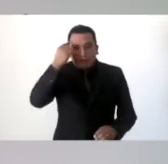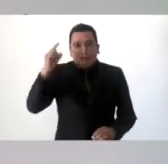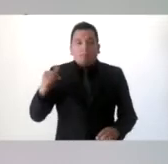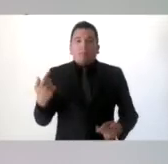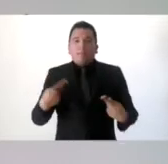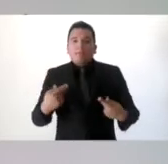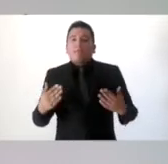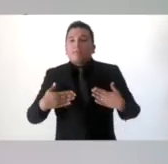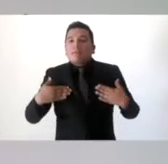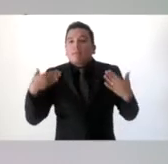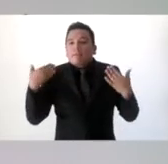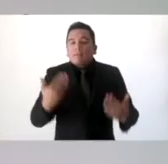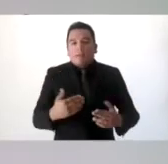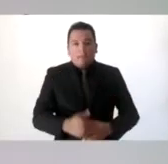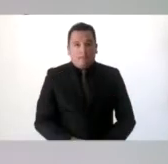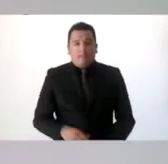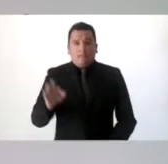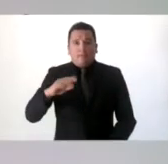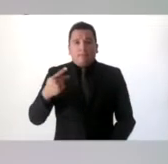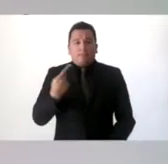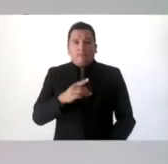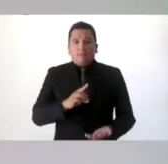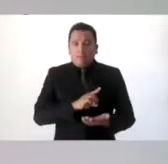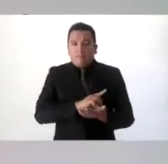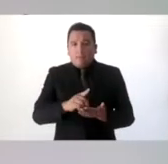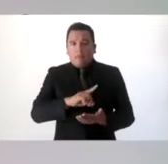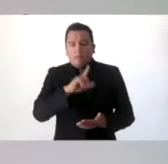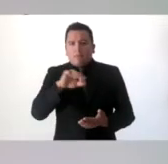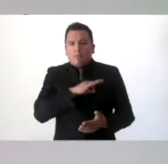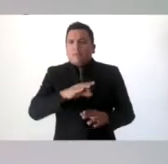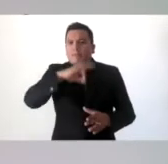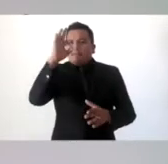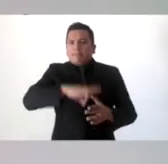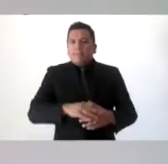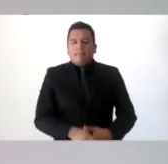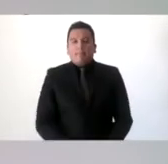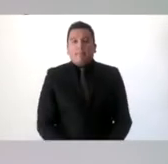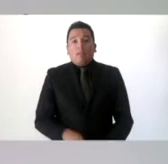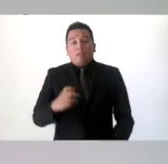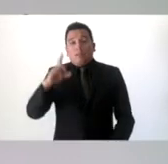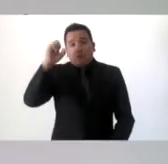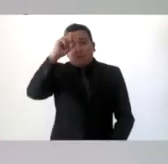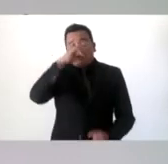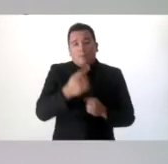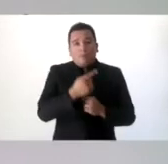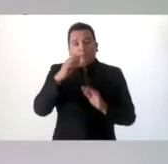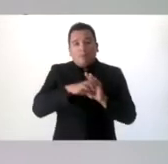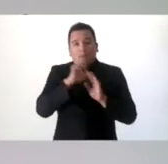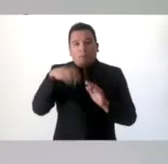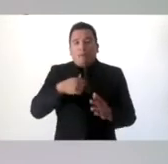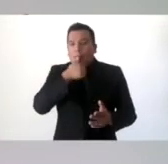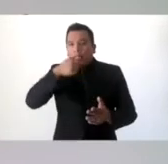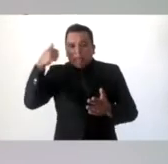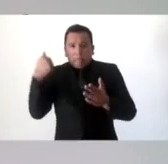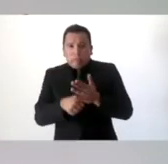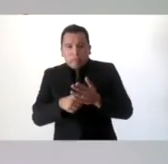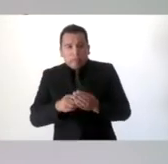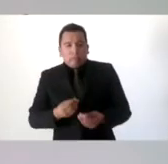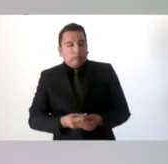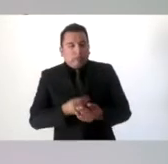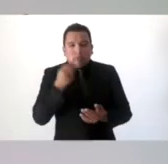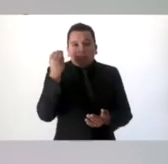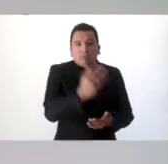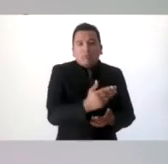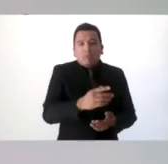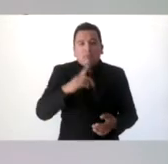a los actores políticos de que quien tiene el derecho sea el que vote. Cuestión que es muy difícil porque incluso en el voto postal